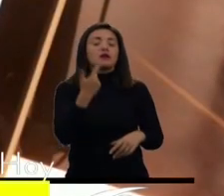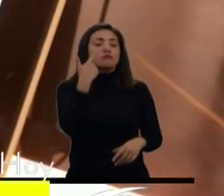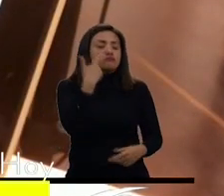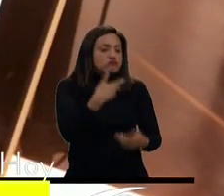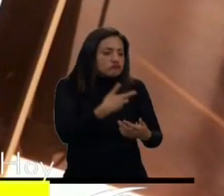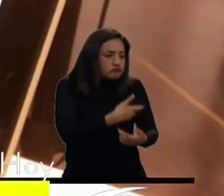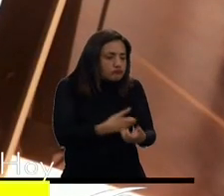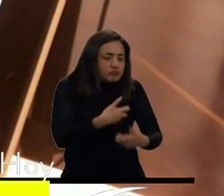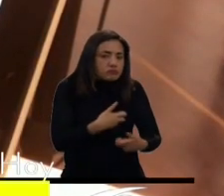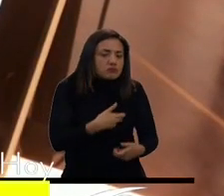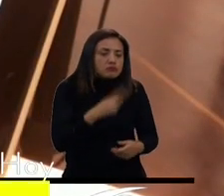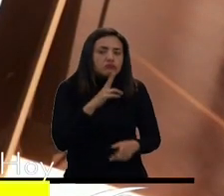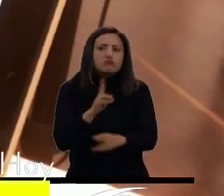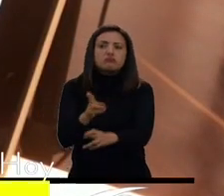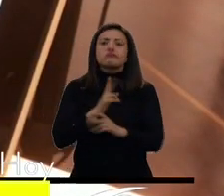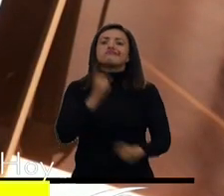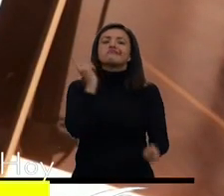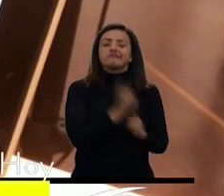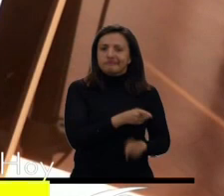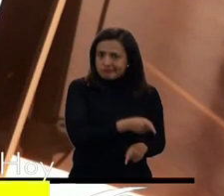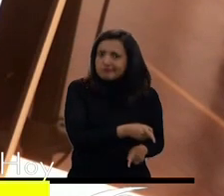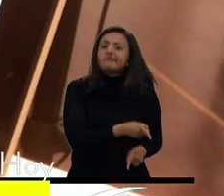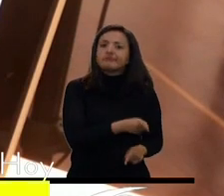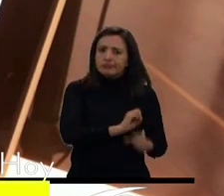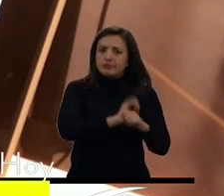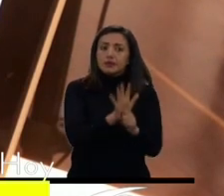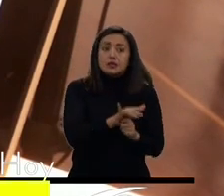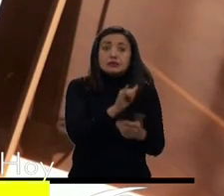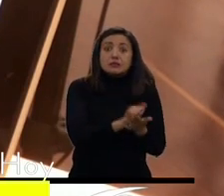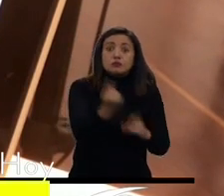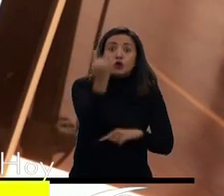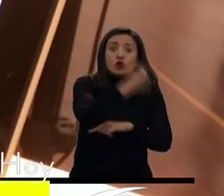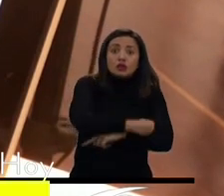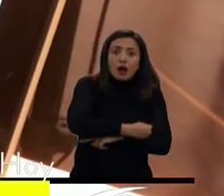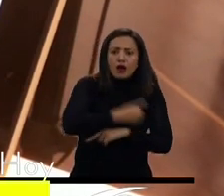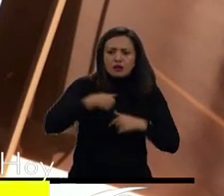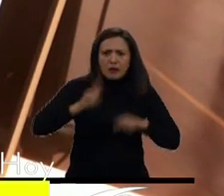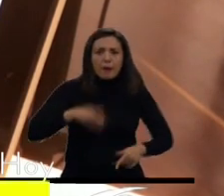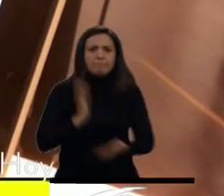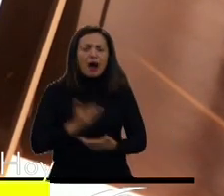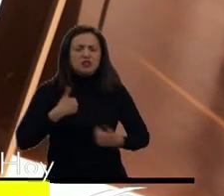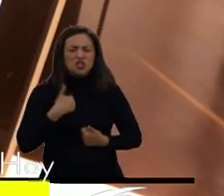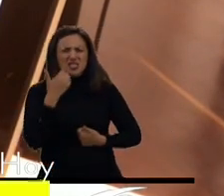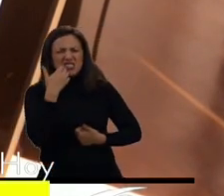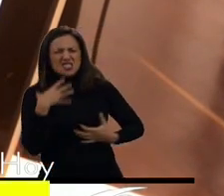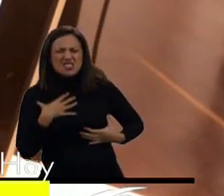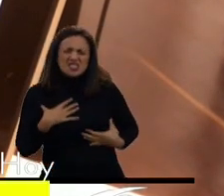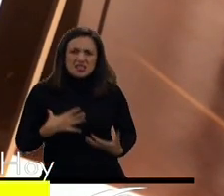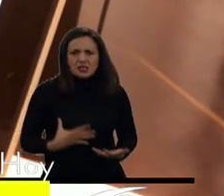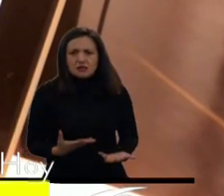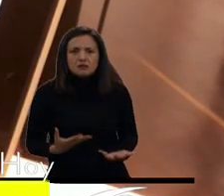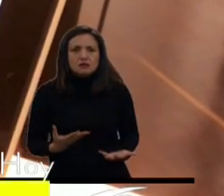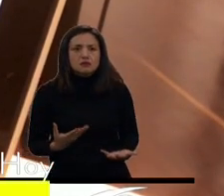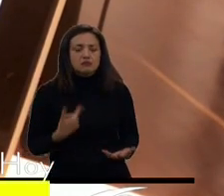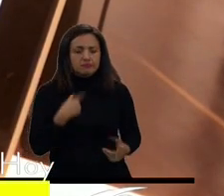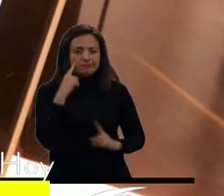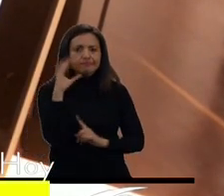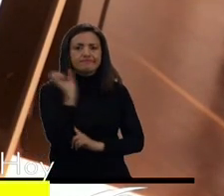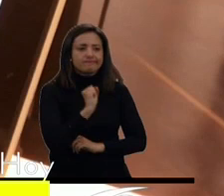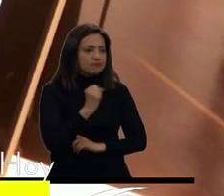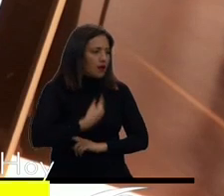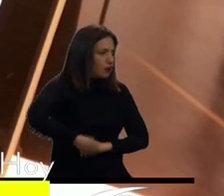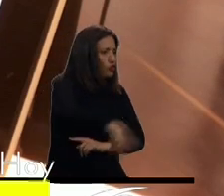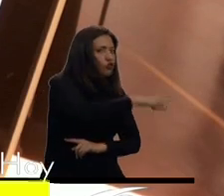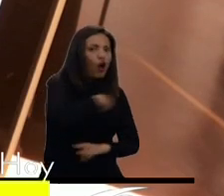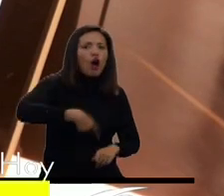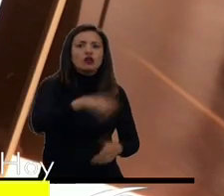y nos dijeron el resultado, que era positivo, ese mismo día yo ya me encontraba muy mal. Con lo cual ya nos dimos cuenta que lo teníamos todos.